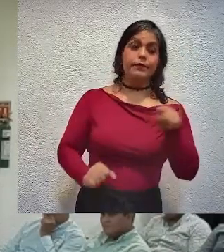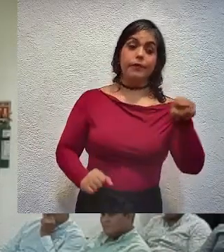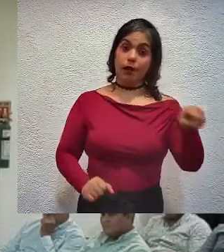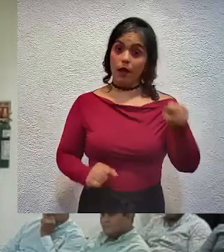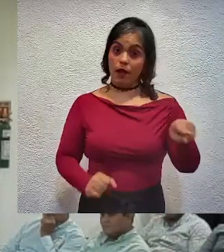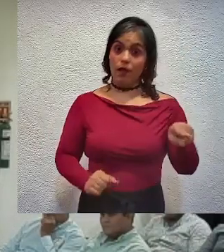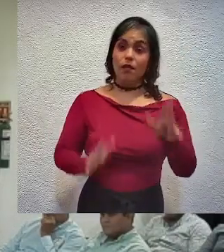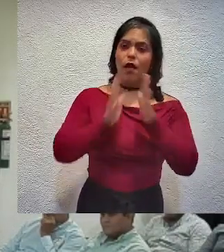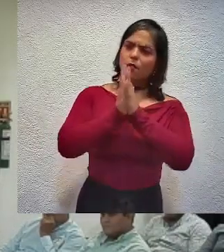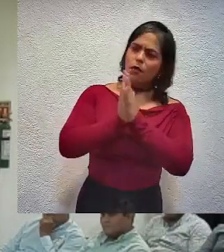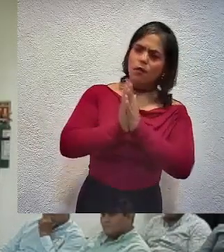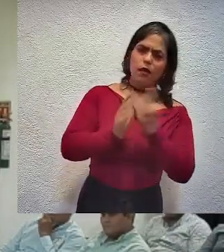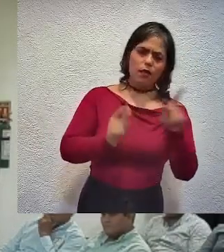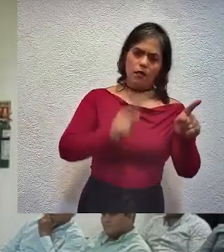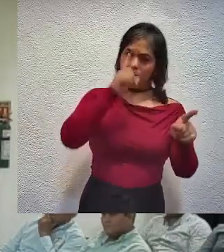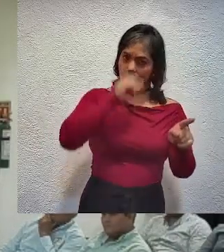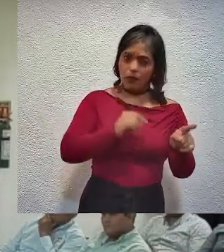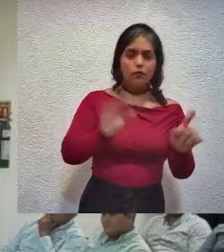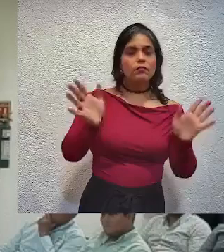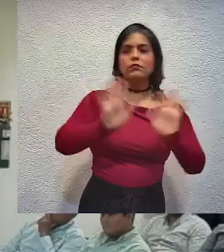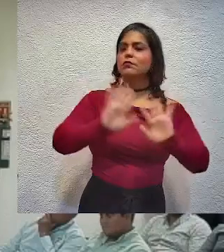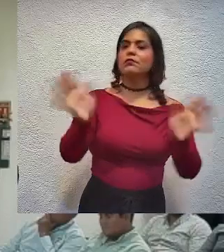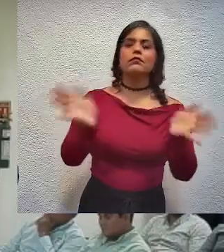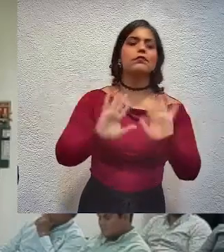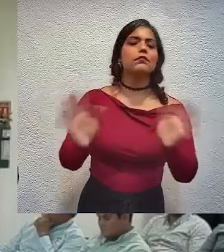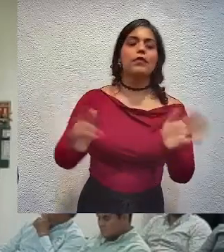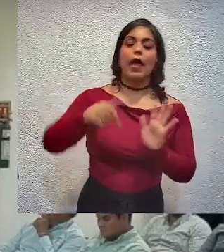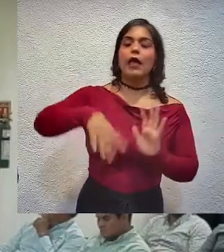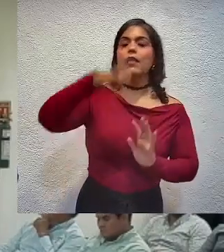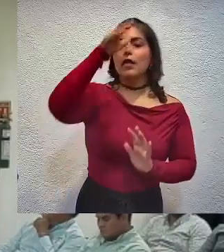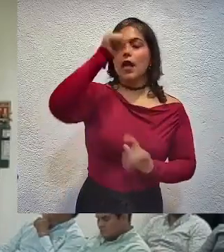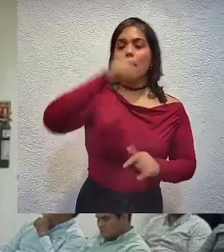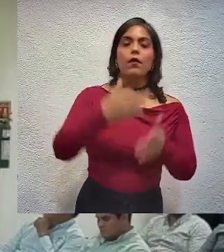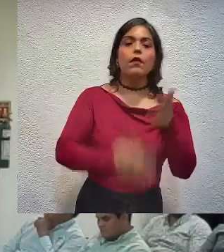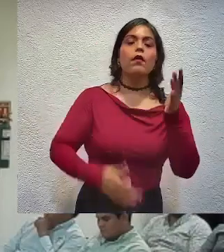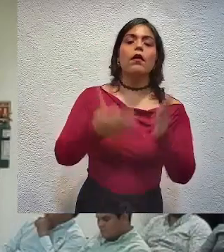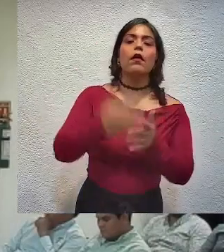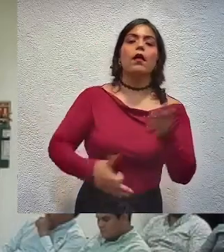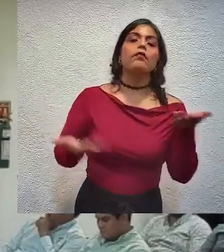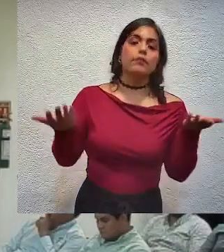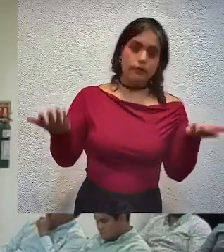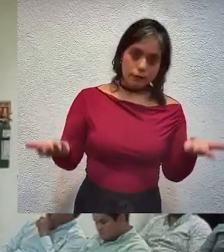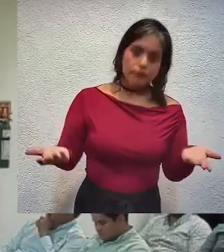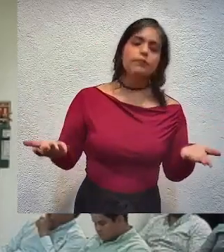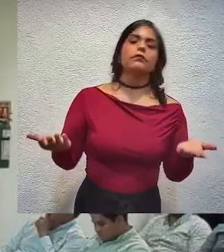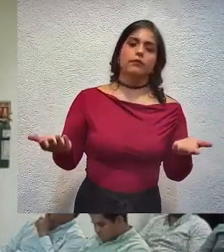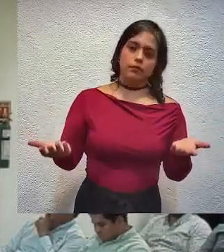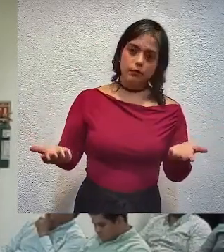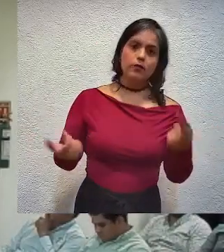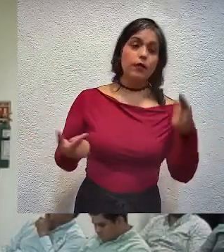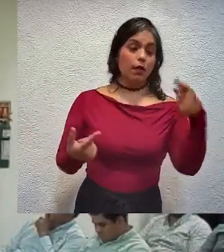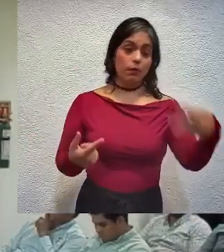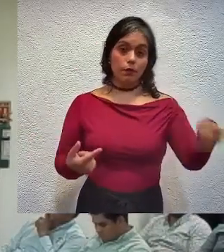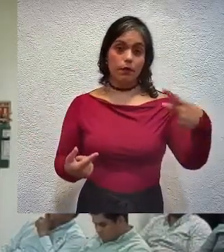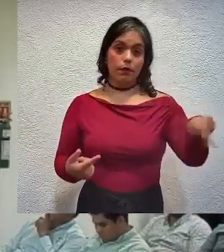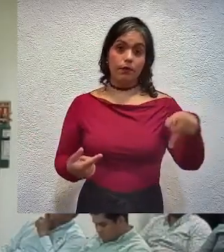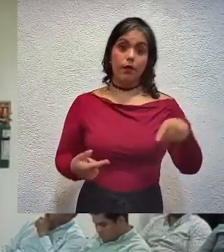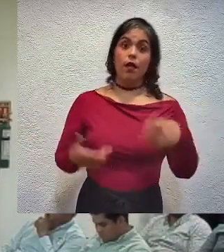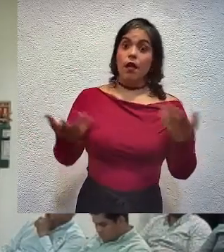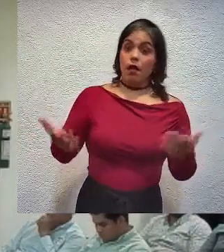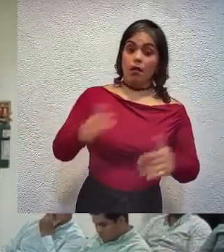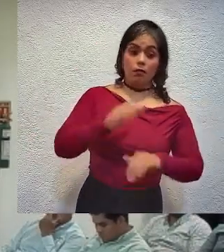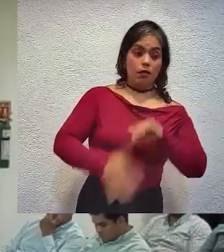la petición del actor sobre que este tribunal emita un acuerdo plenario en el que se establezca que la conclusión de su encargo